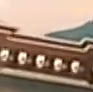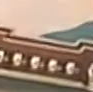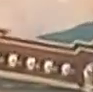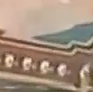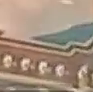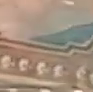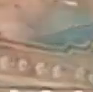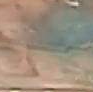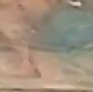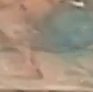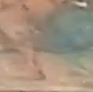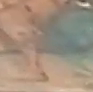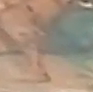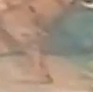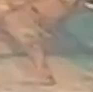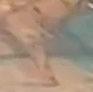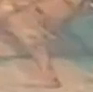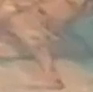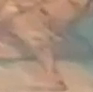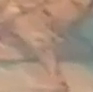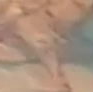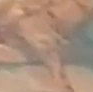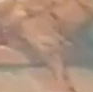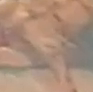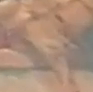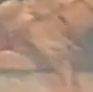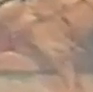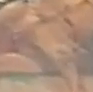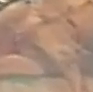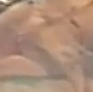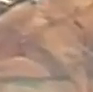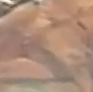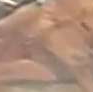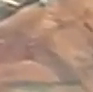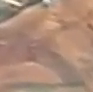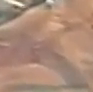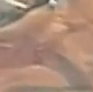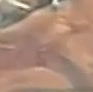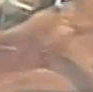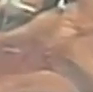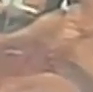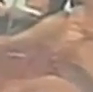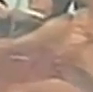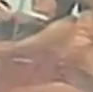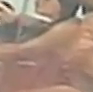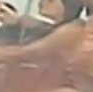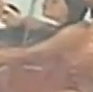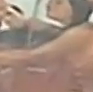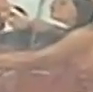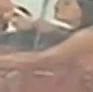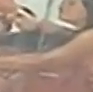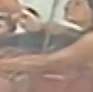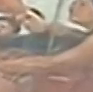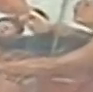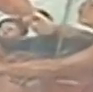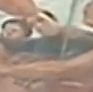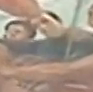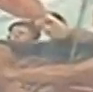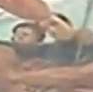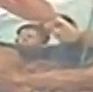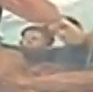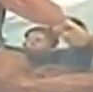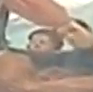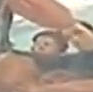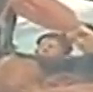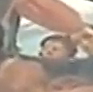de Venezuela le da la más cordial bienvenida al acto de incorporación de los restos simbólicos al Panteón Nacional